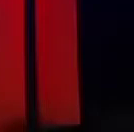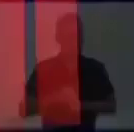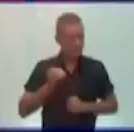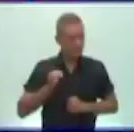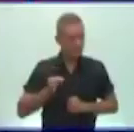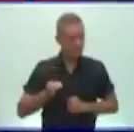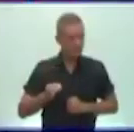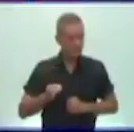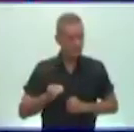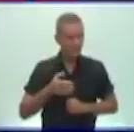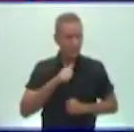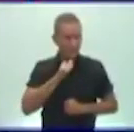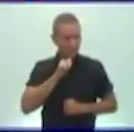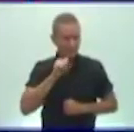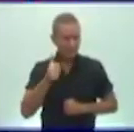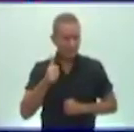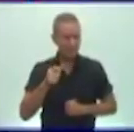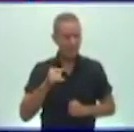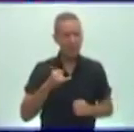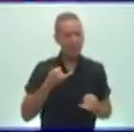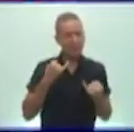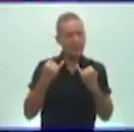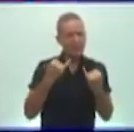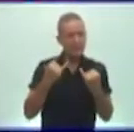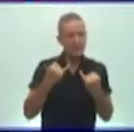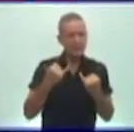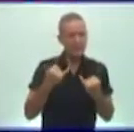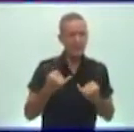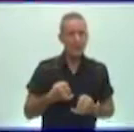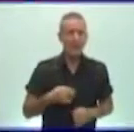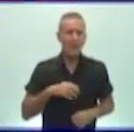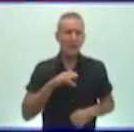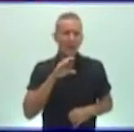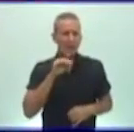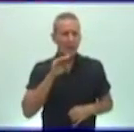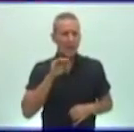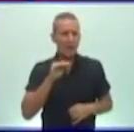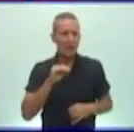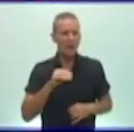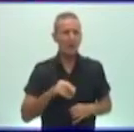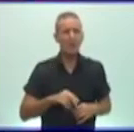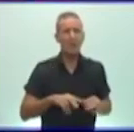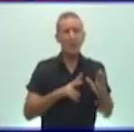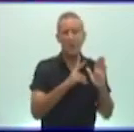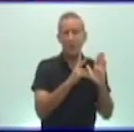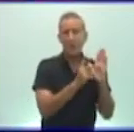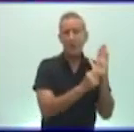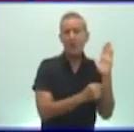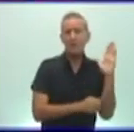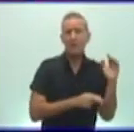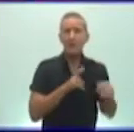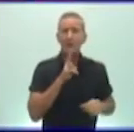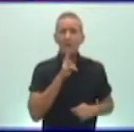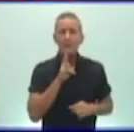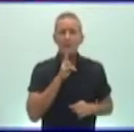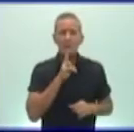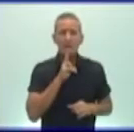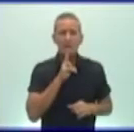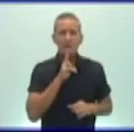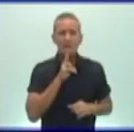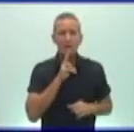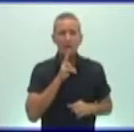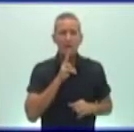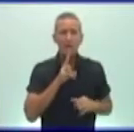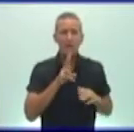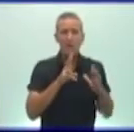Seguramente les fue muy fácil identificar que las expresiones que se refieren al valor del agua son vale más que el oro